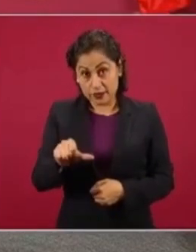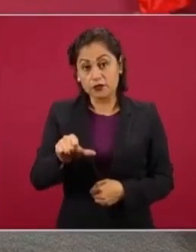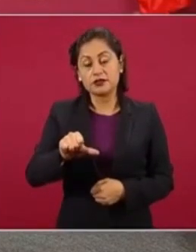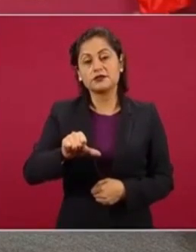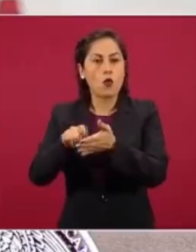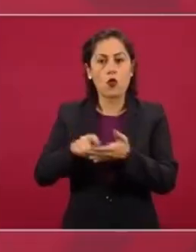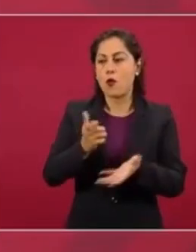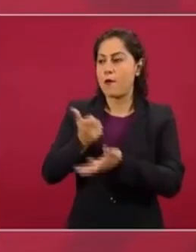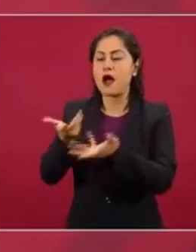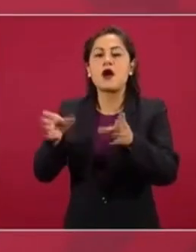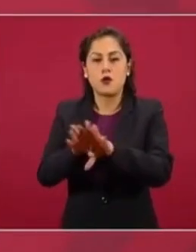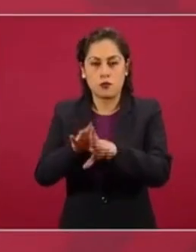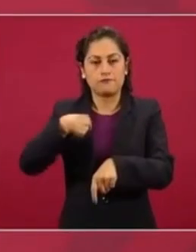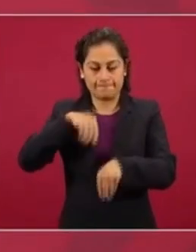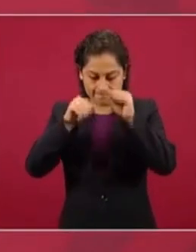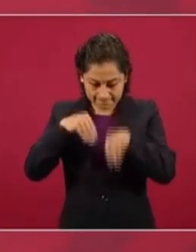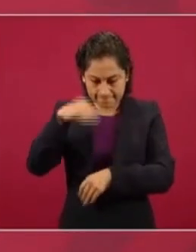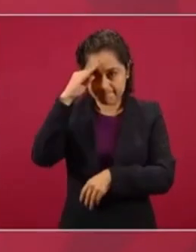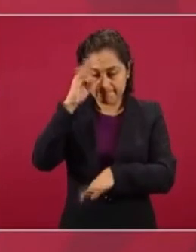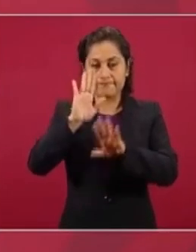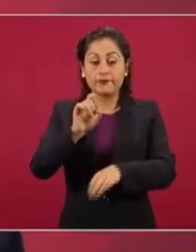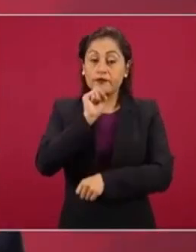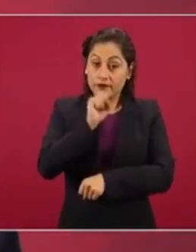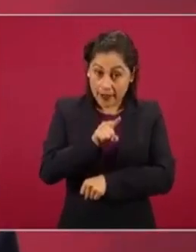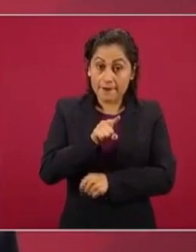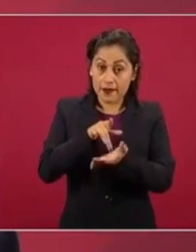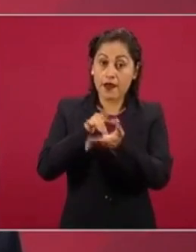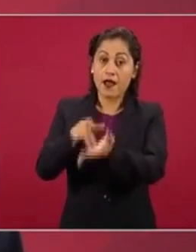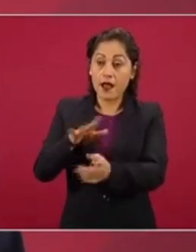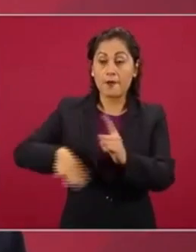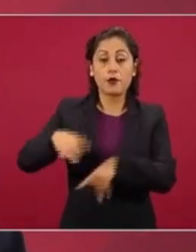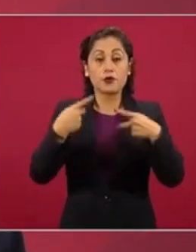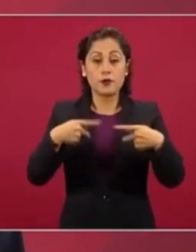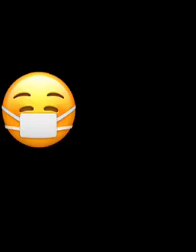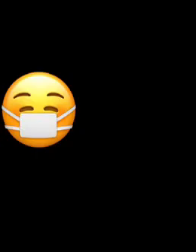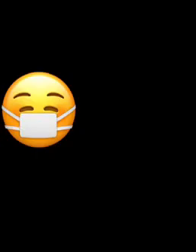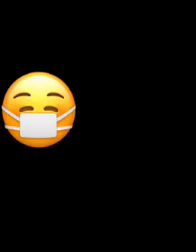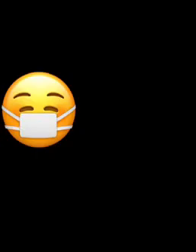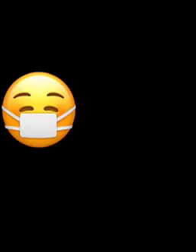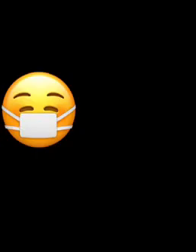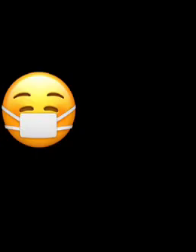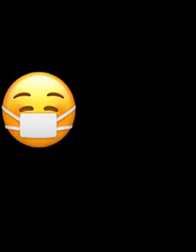vienen los enseres y luego apoyos también a productores, a todos los damnificados.